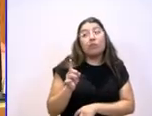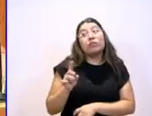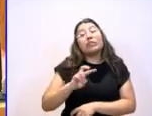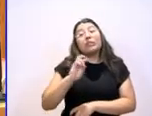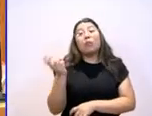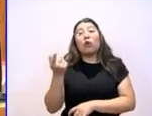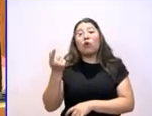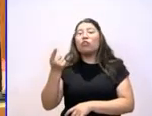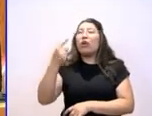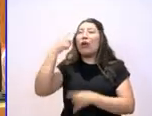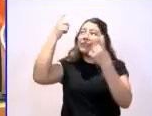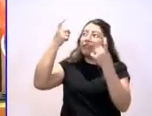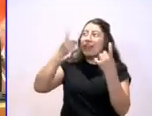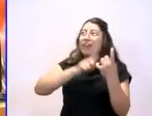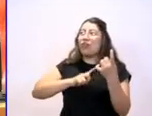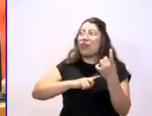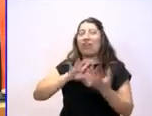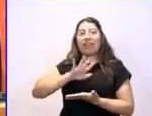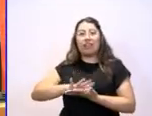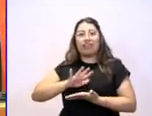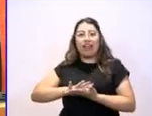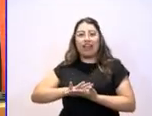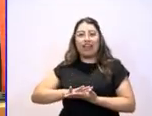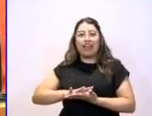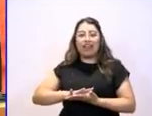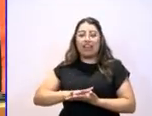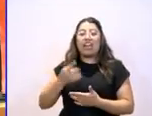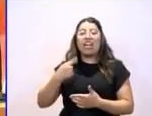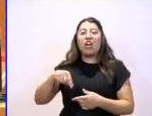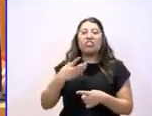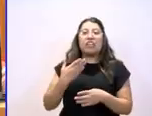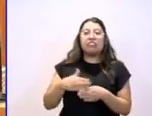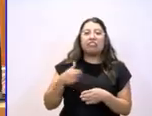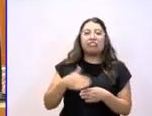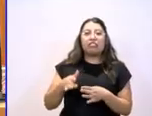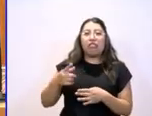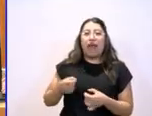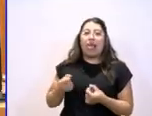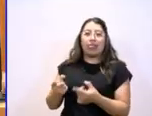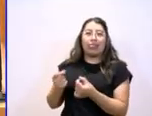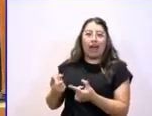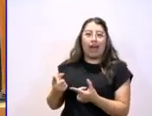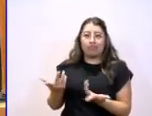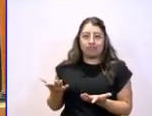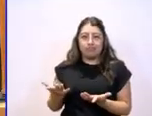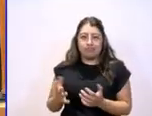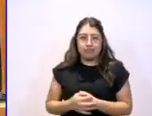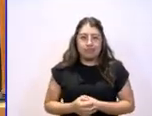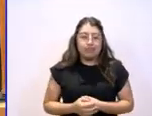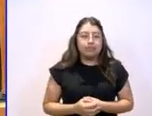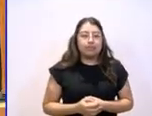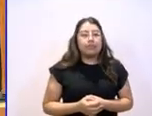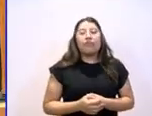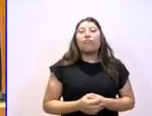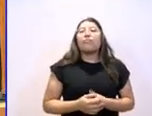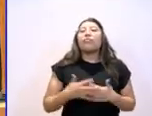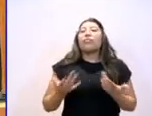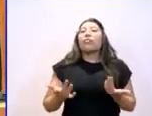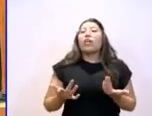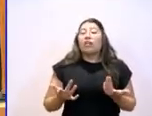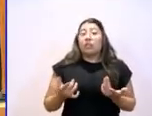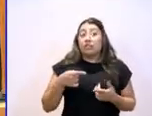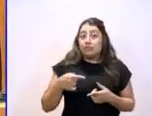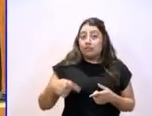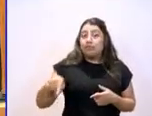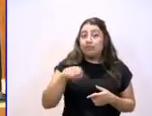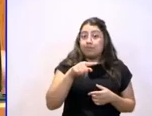nuestra conciencia dándoles solo lo que nos sobra, lo que no necesitamos. Pues bien, yo me referencio en Juan